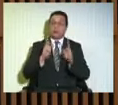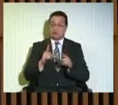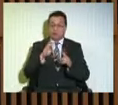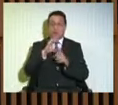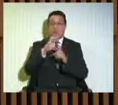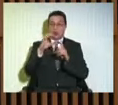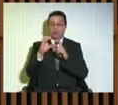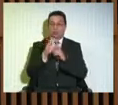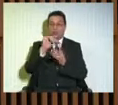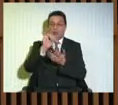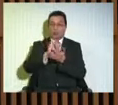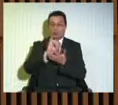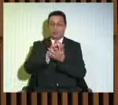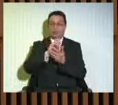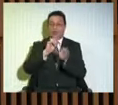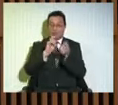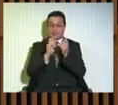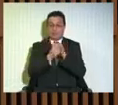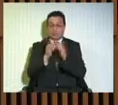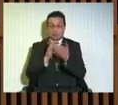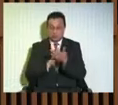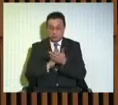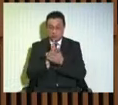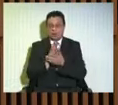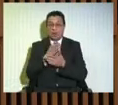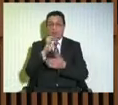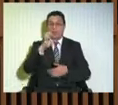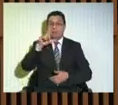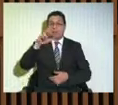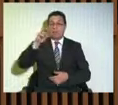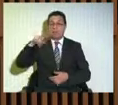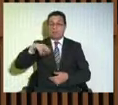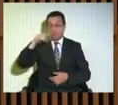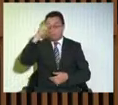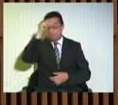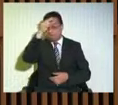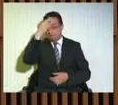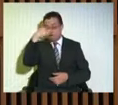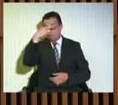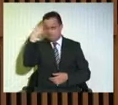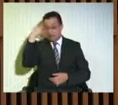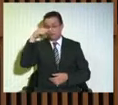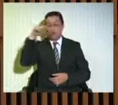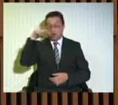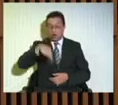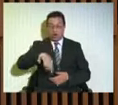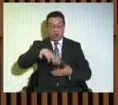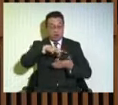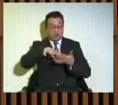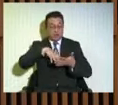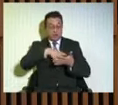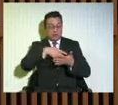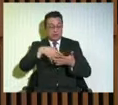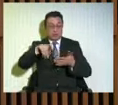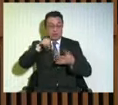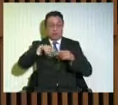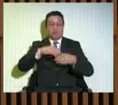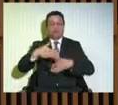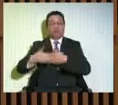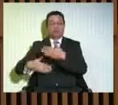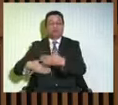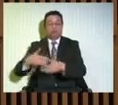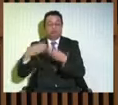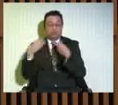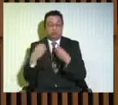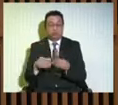cultura institucional, partimos con un incipiente plan marzo, hoy día estamos con una planificación operativa y ya